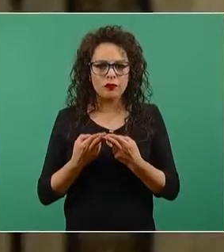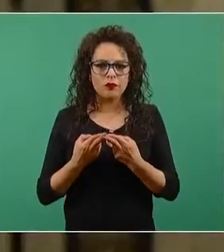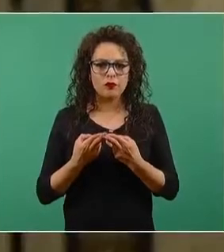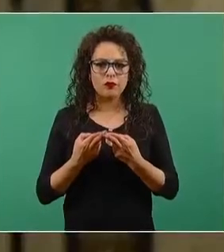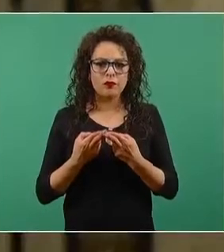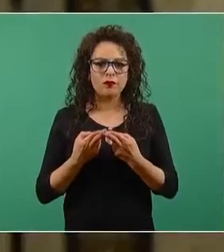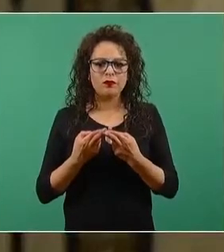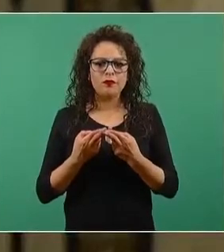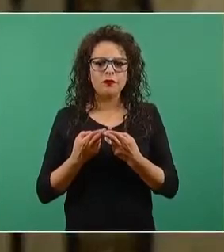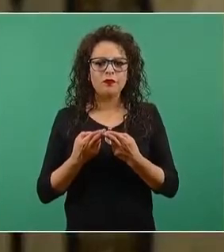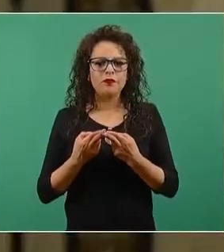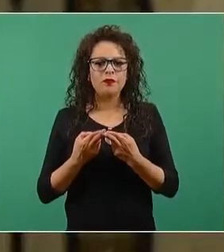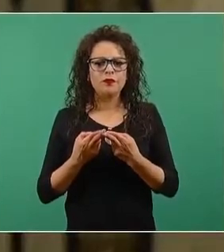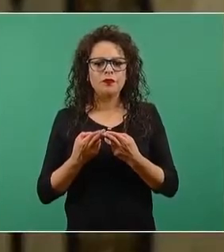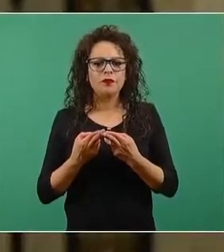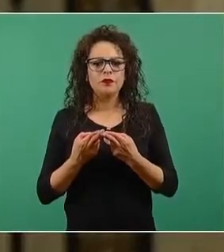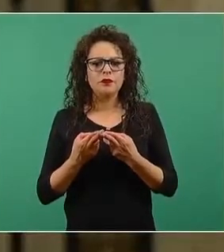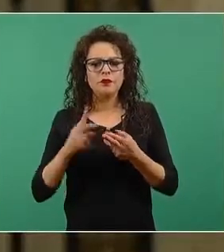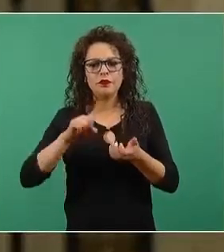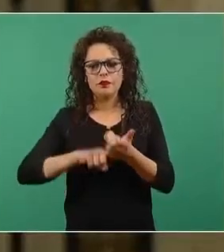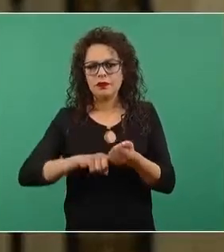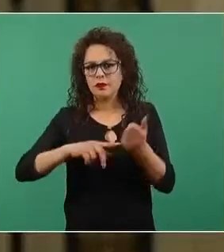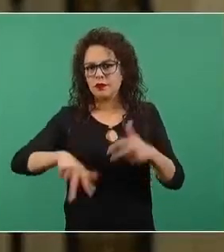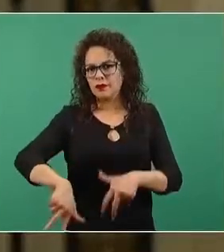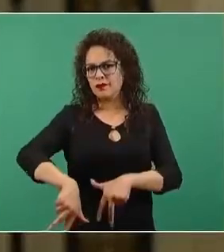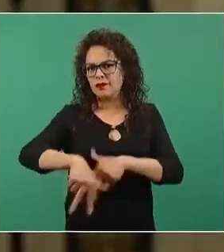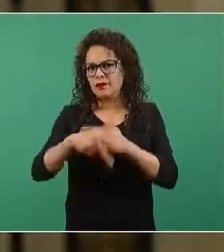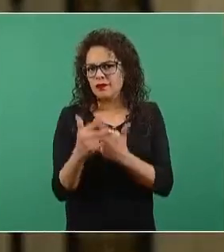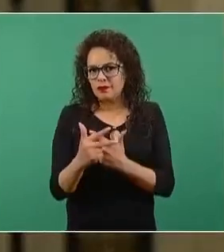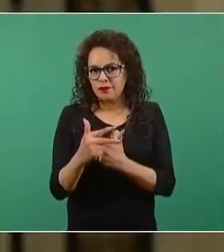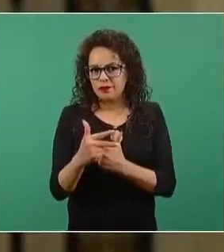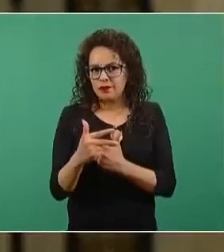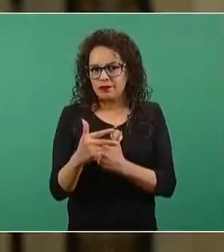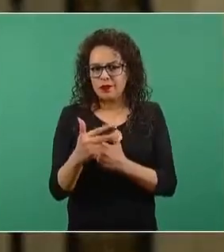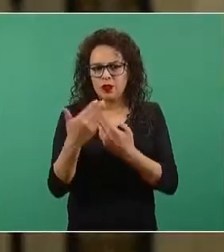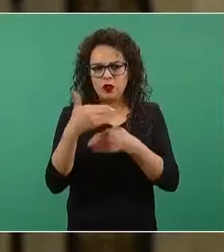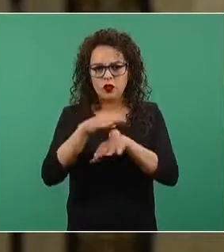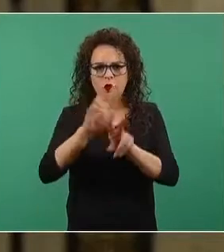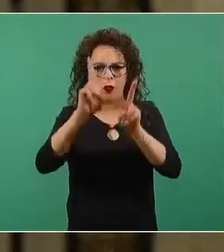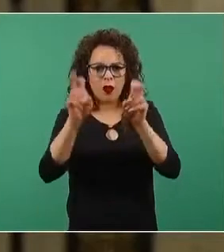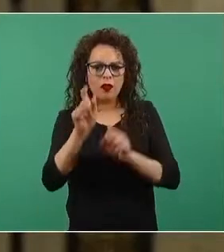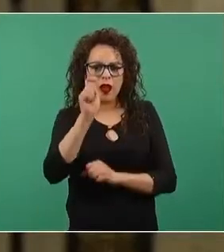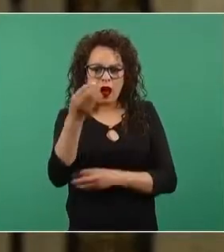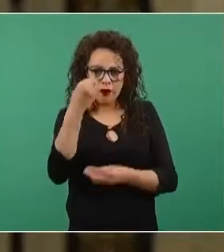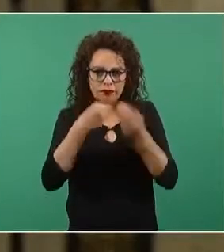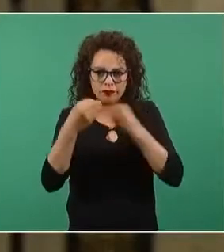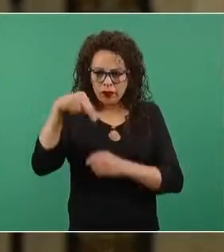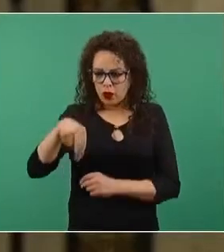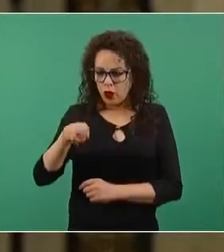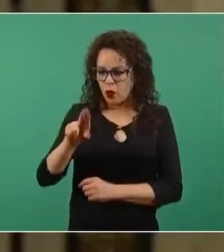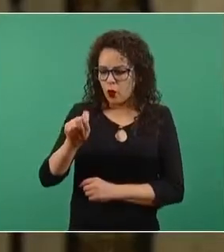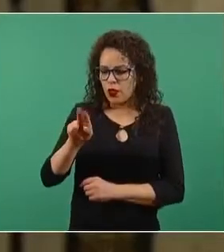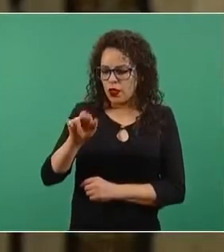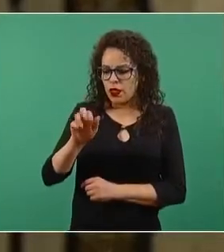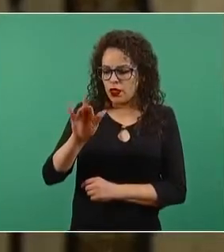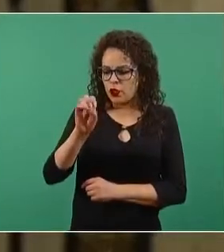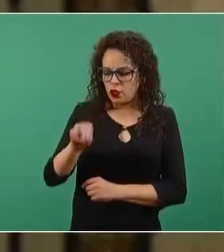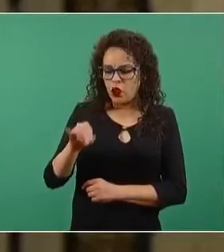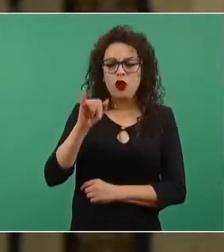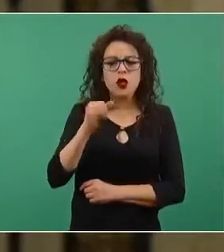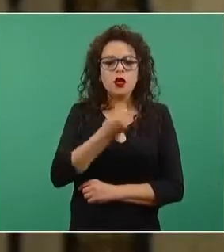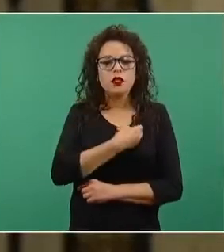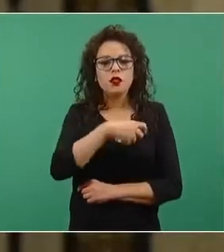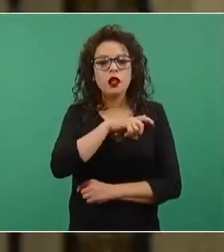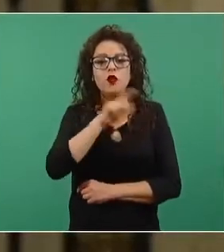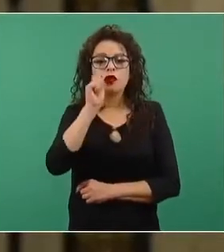la exposición que dieron vía virtual respecto a la nutrición en salud y la salud de las niñas